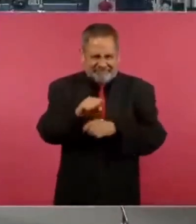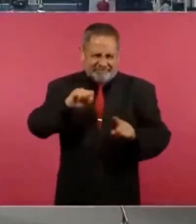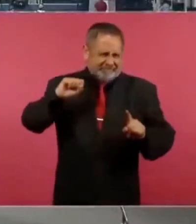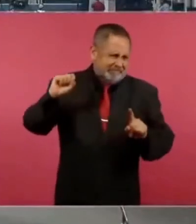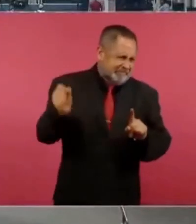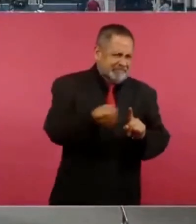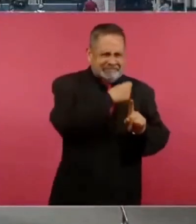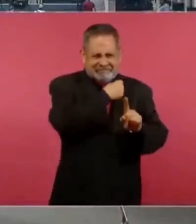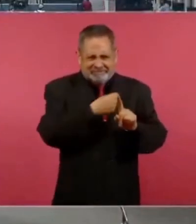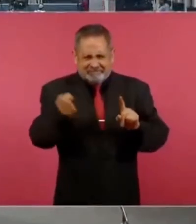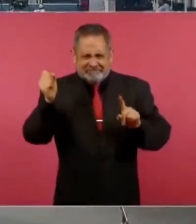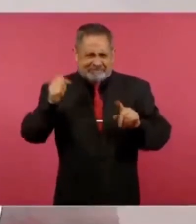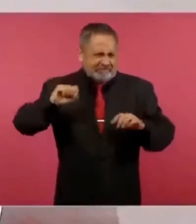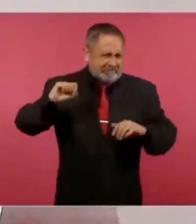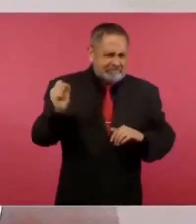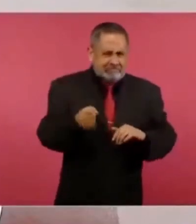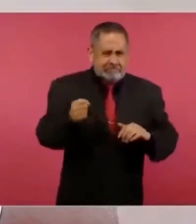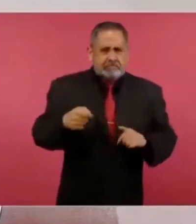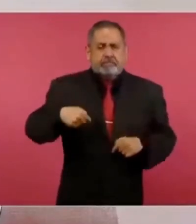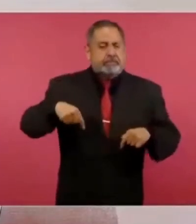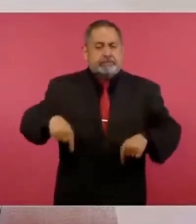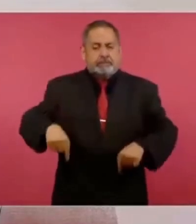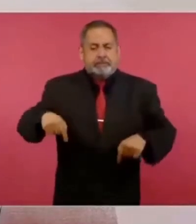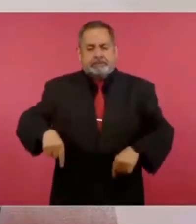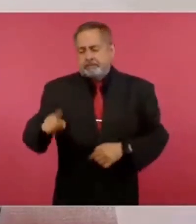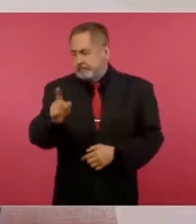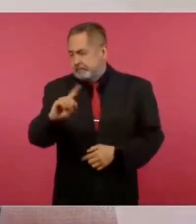macaneando, aquí no.